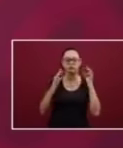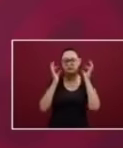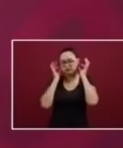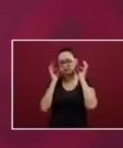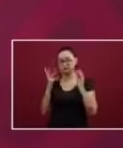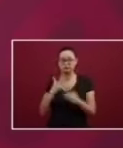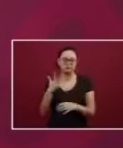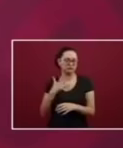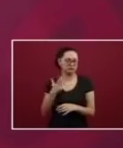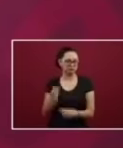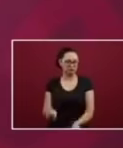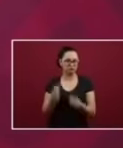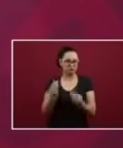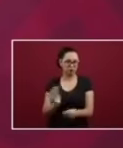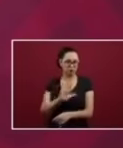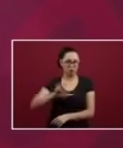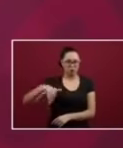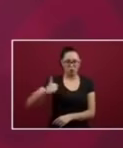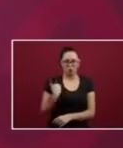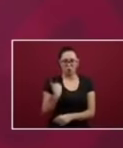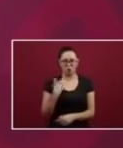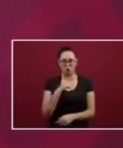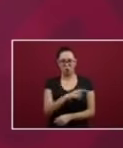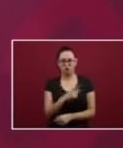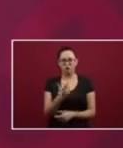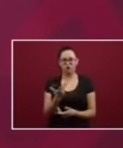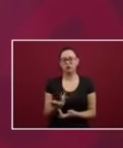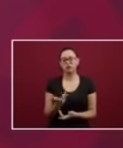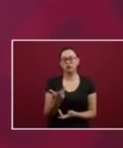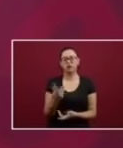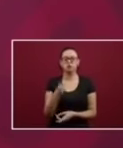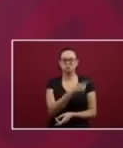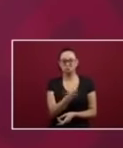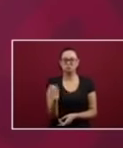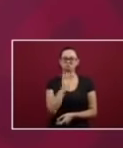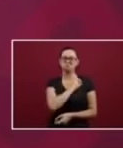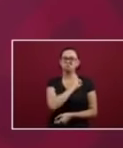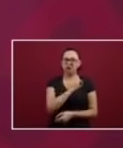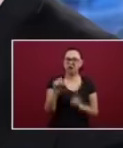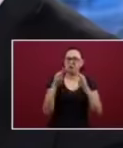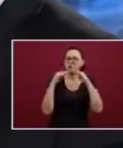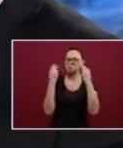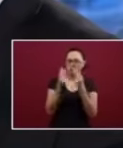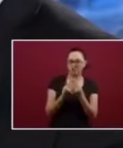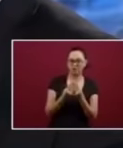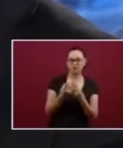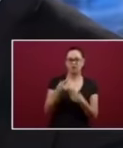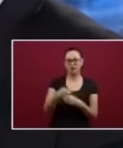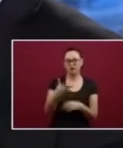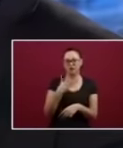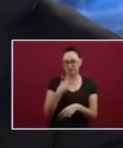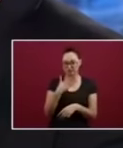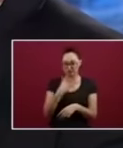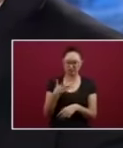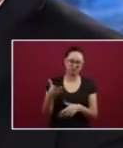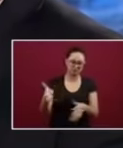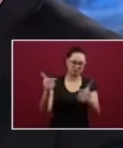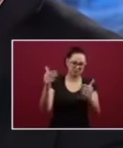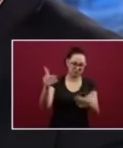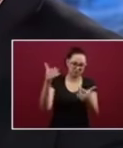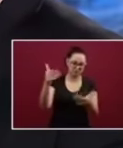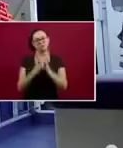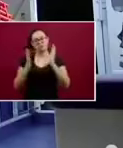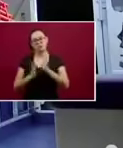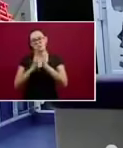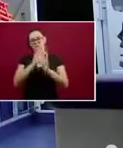robo? Bueno, mira, lo que pasa es que todo lo que llega al SAE es tóxico. O sea, yo qué gusto me haría que llegaran